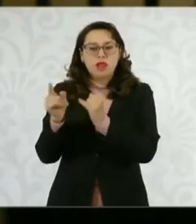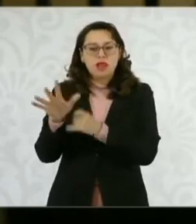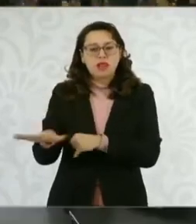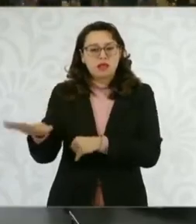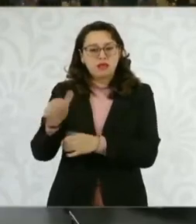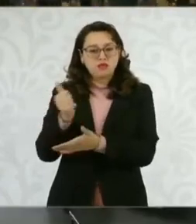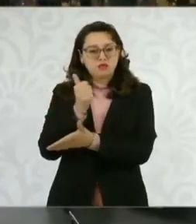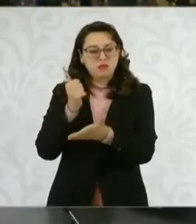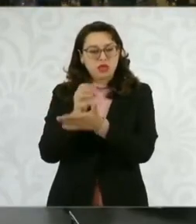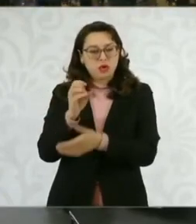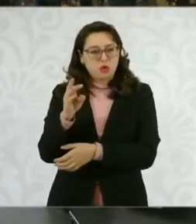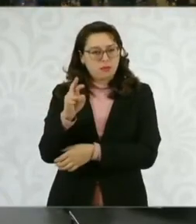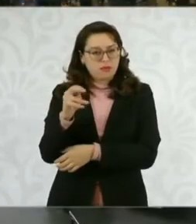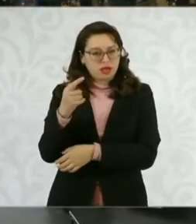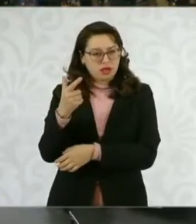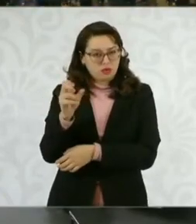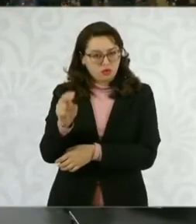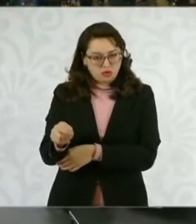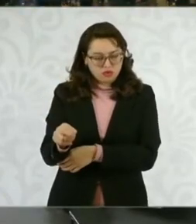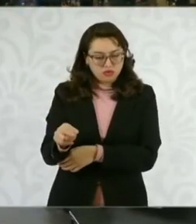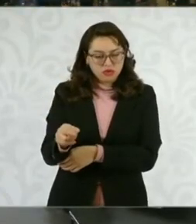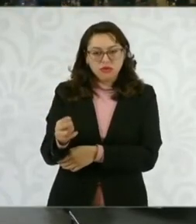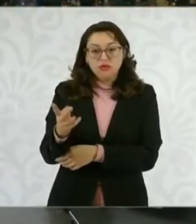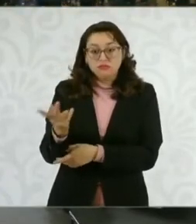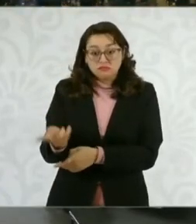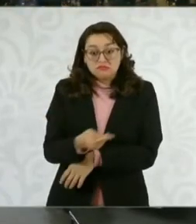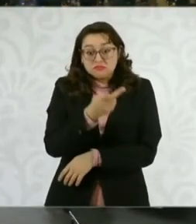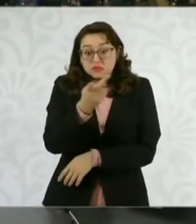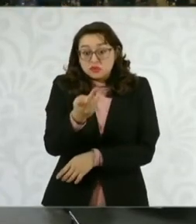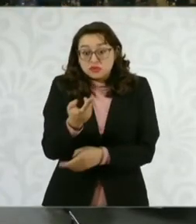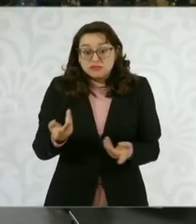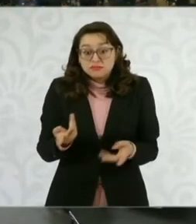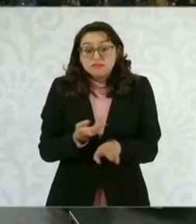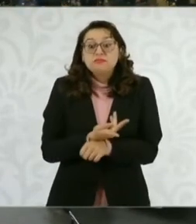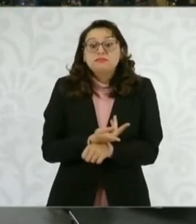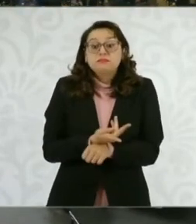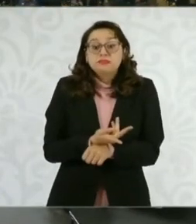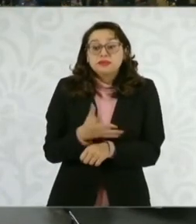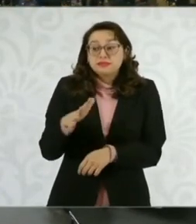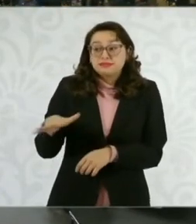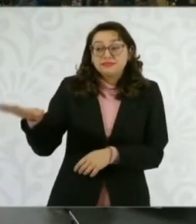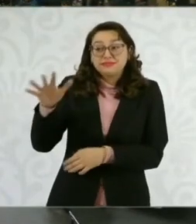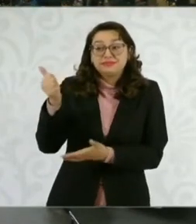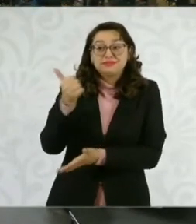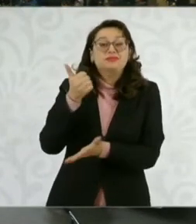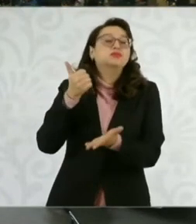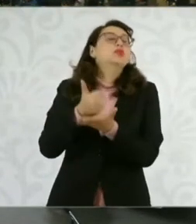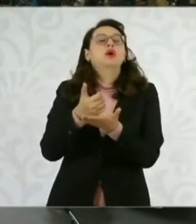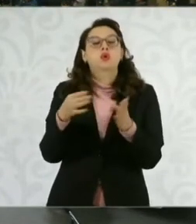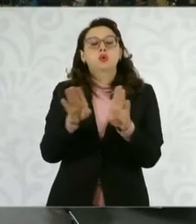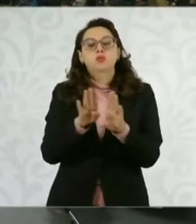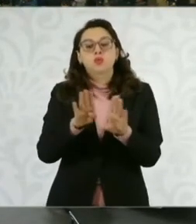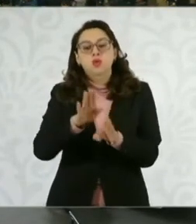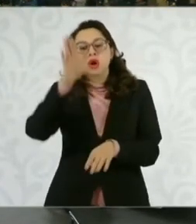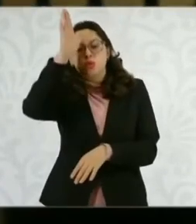En ese sentido, pues es mi intención preguntarle cómo nos fue. Creo que es bien importante saber qué acuerdos tomaron,